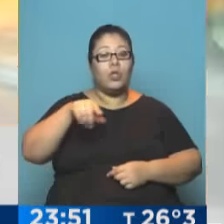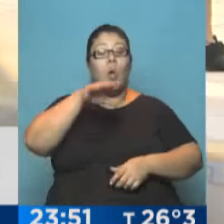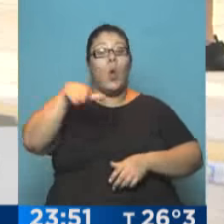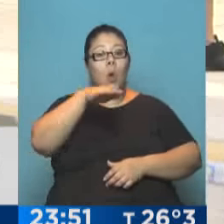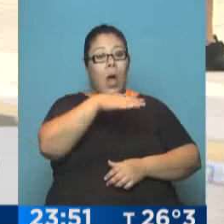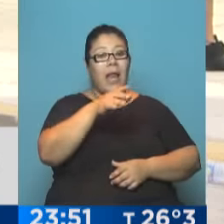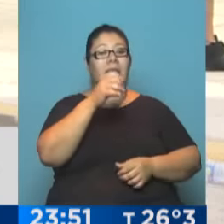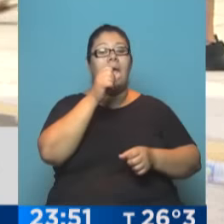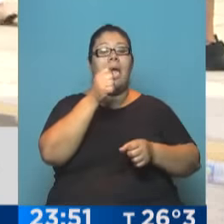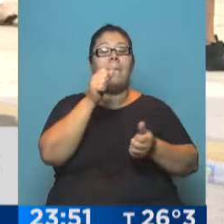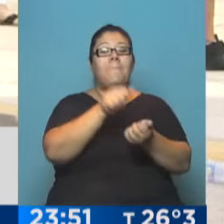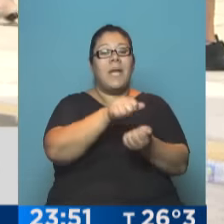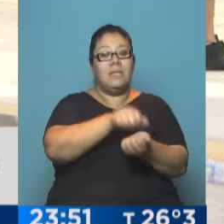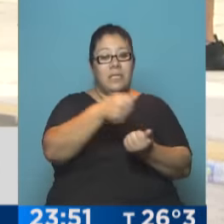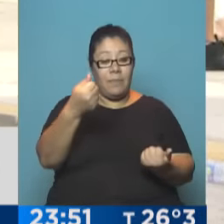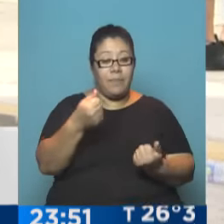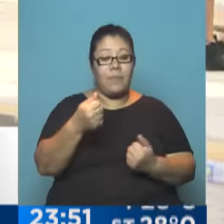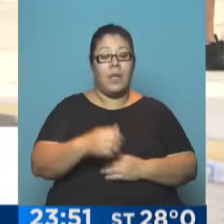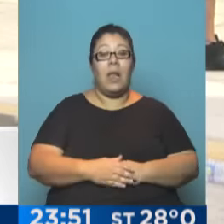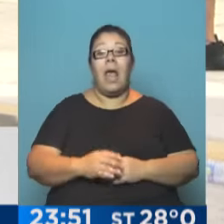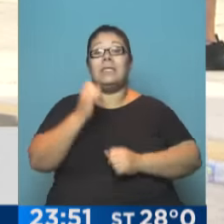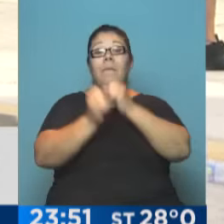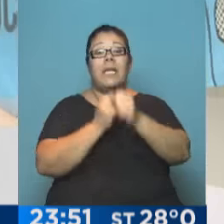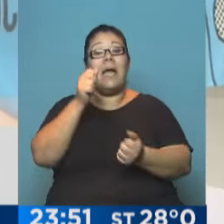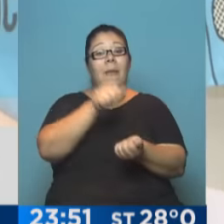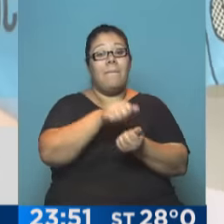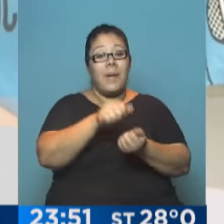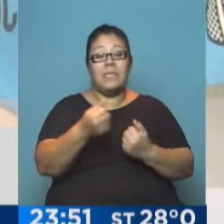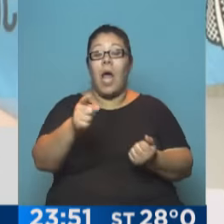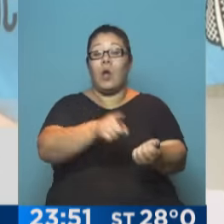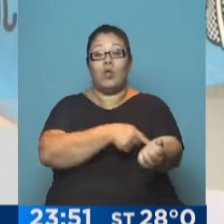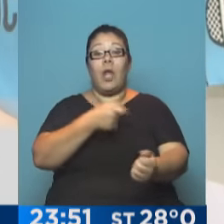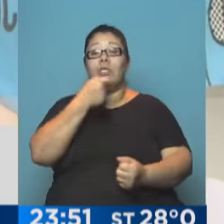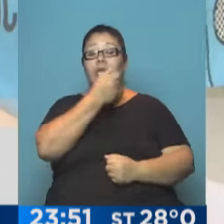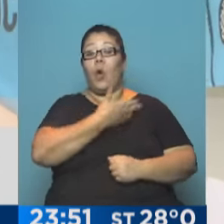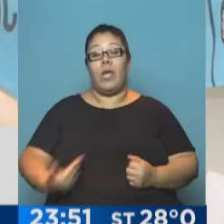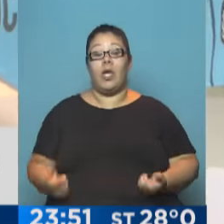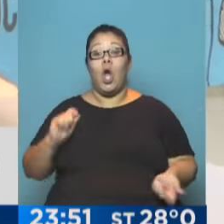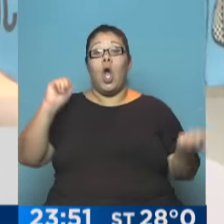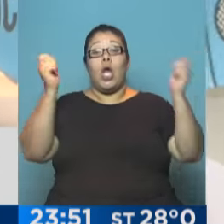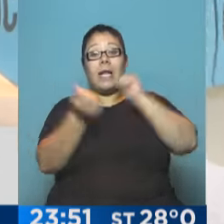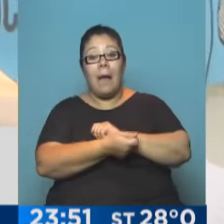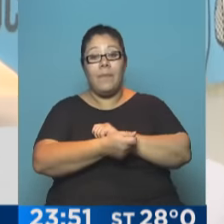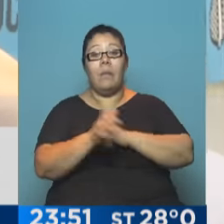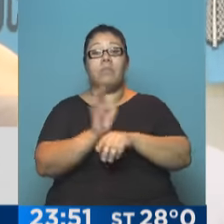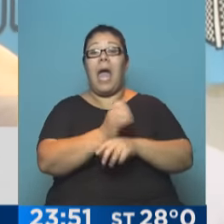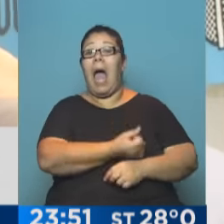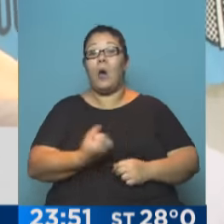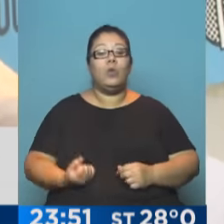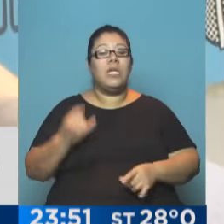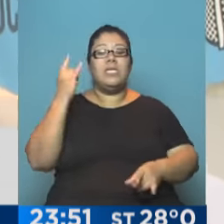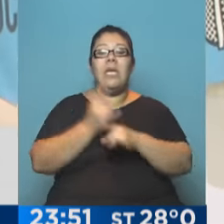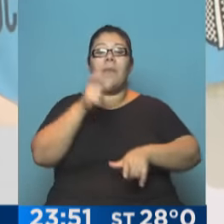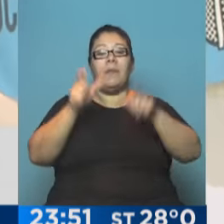capital. Lamentablemente las patronales de prensa nos tienen acostumbrados que frente a cambios de gobierno, la variable de ajuste siempre somos nosotros los